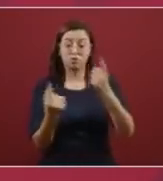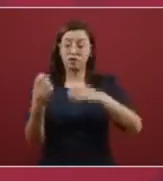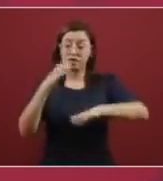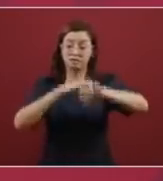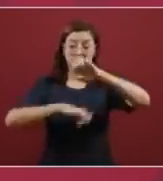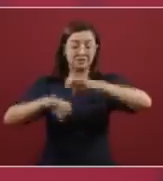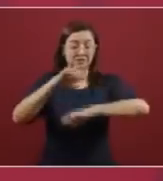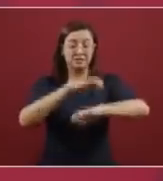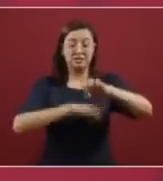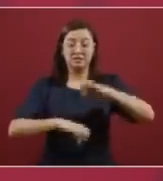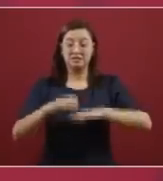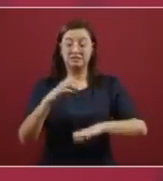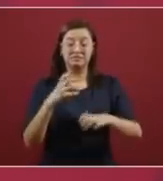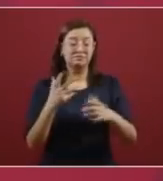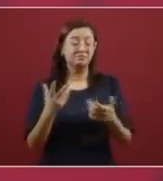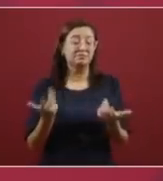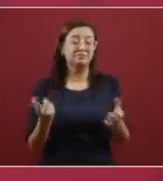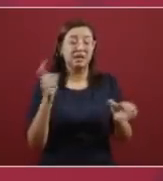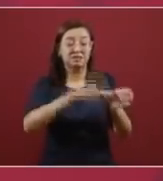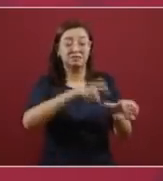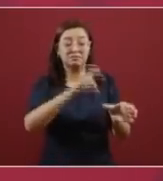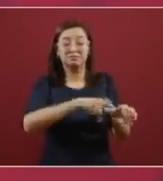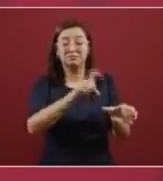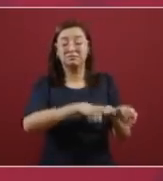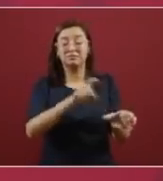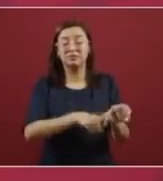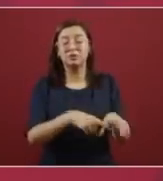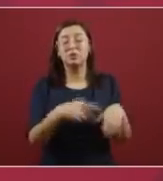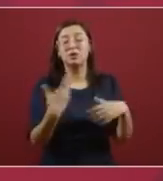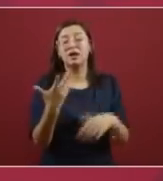tienen hasta 500